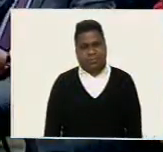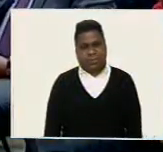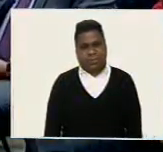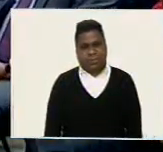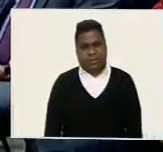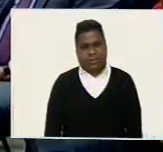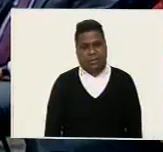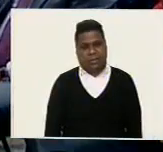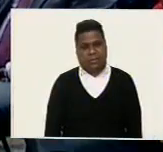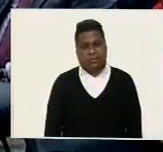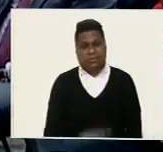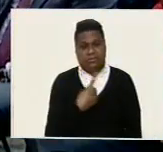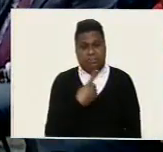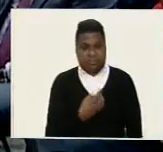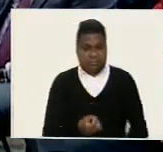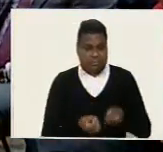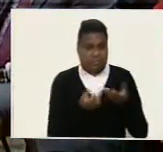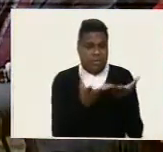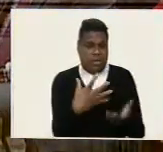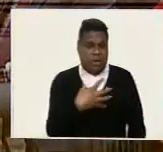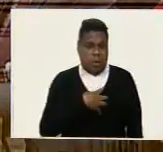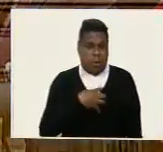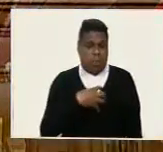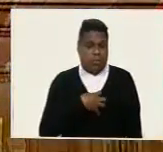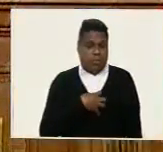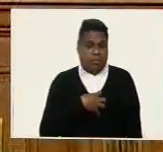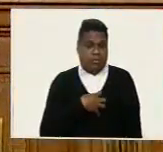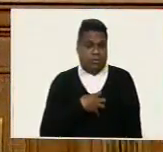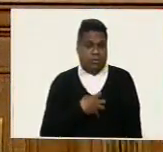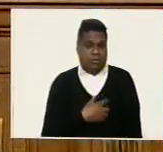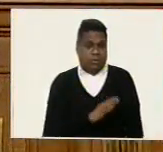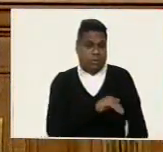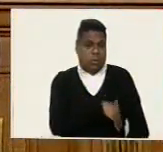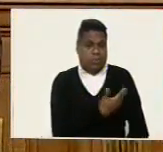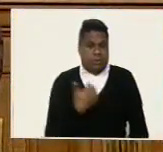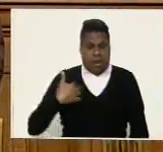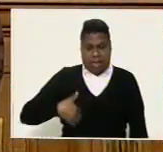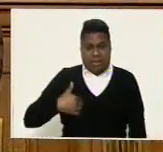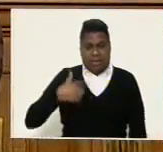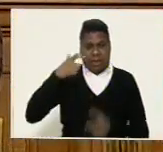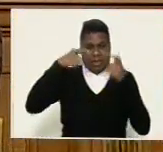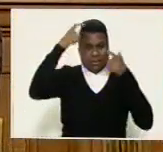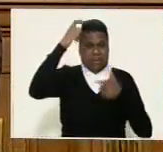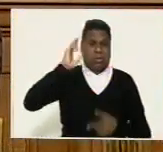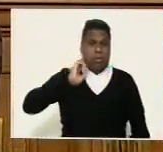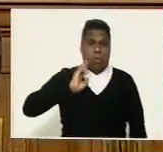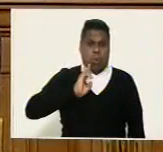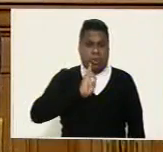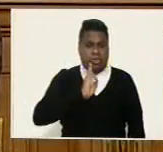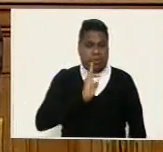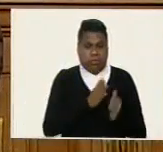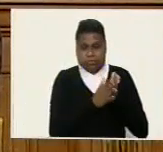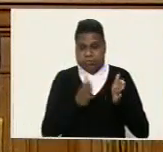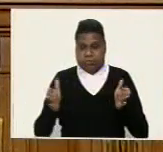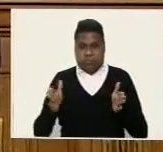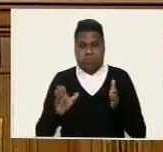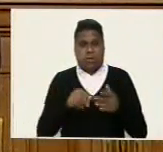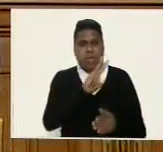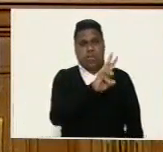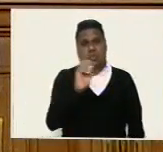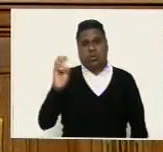Y le dieron ese premio, compatriota, porque de Bolívar a Chávez se resumen esos 200